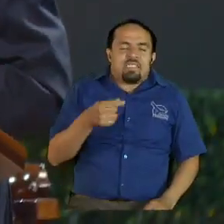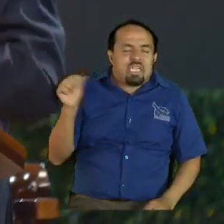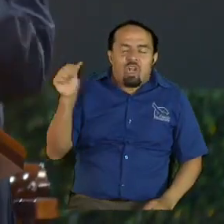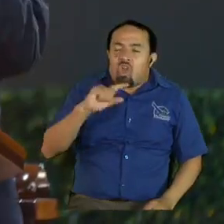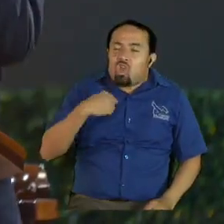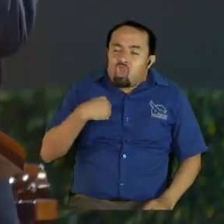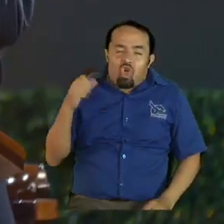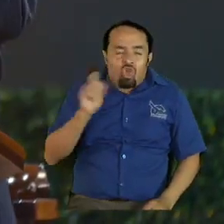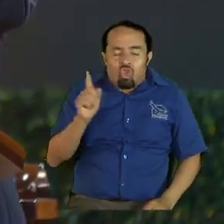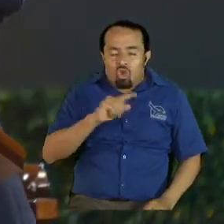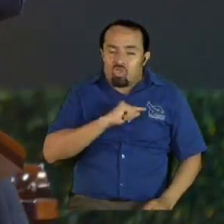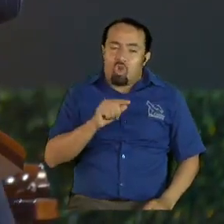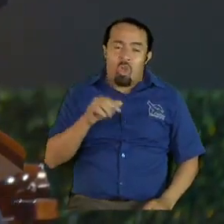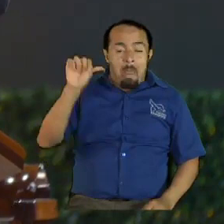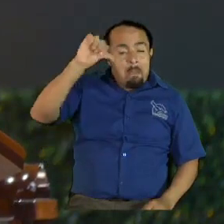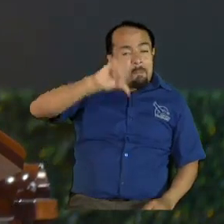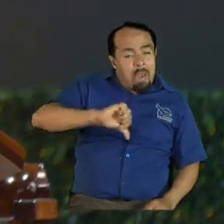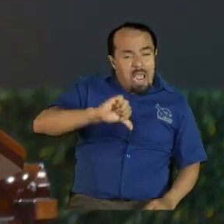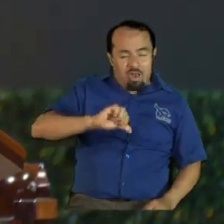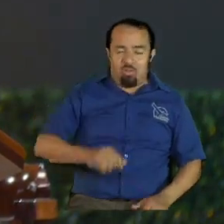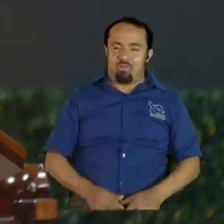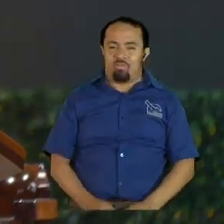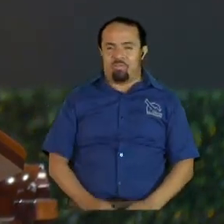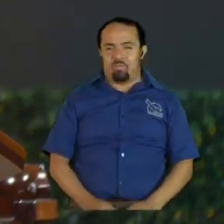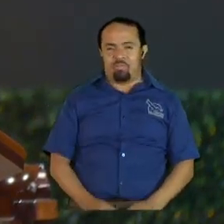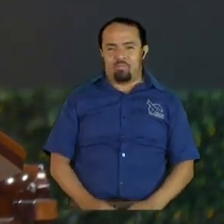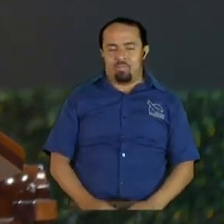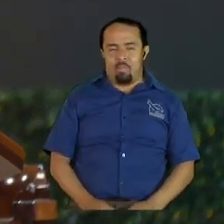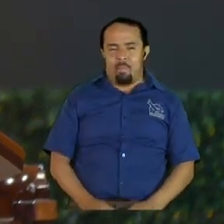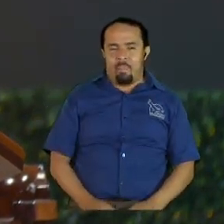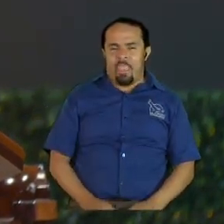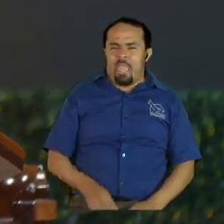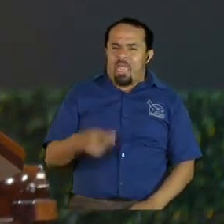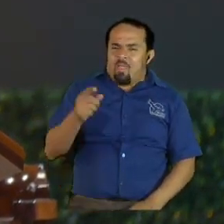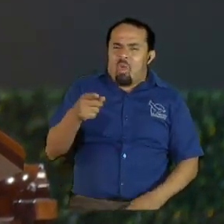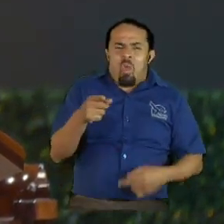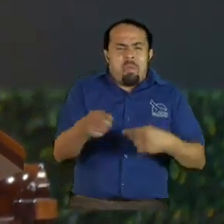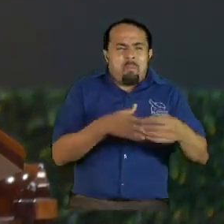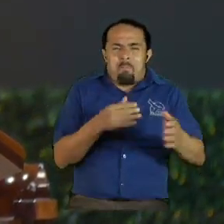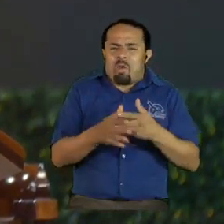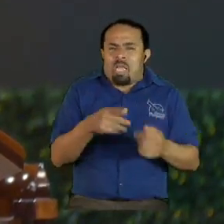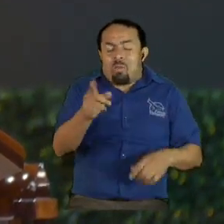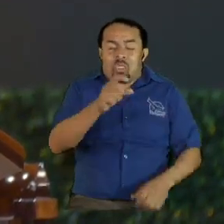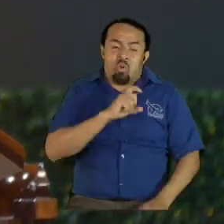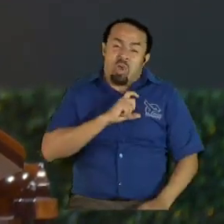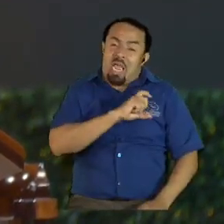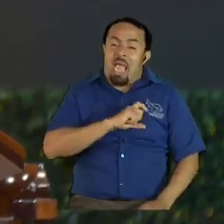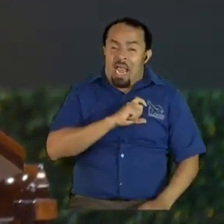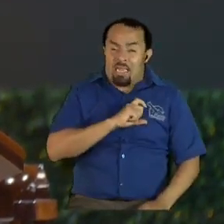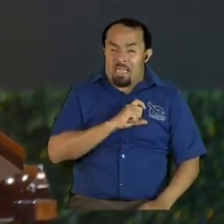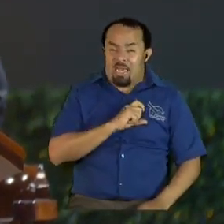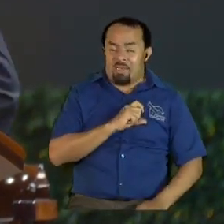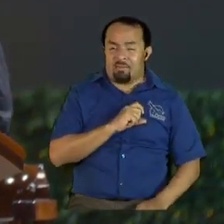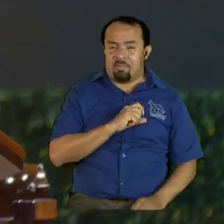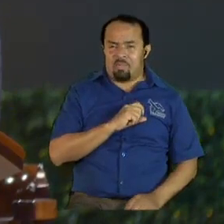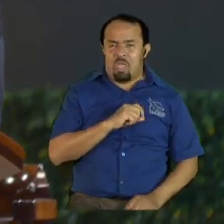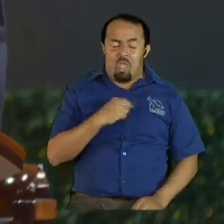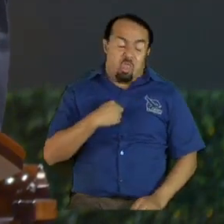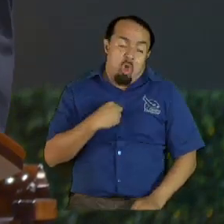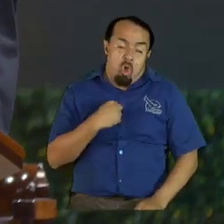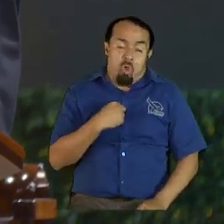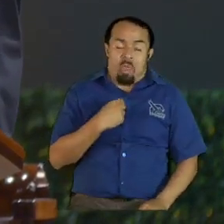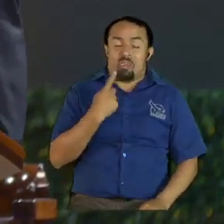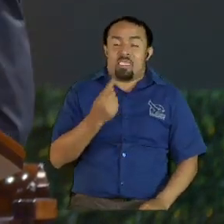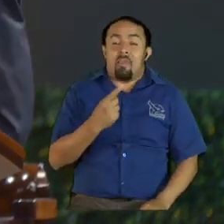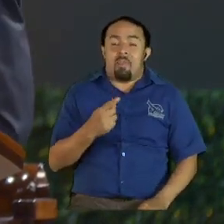tenido un momento pico exacerbado su carácter, usted siempre va a decir, no, pero lo que